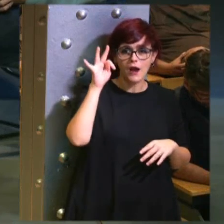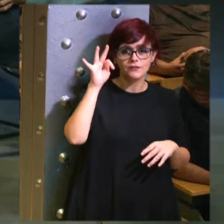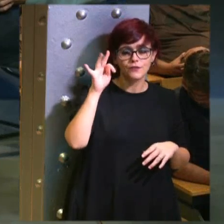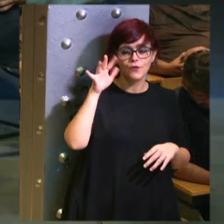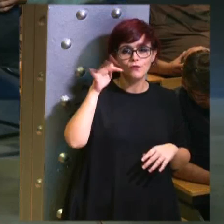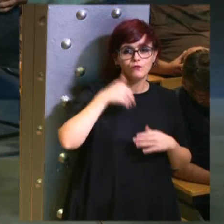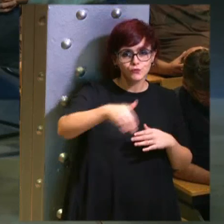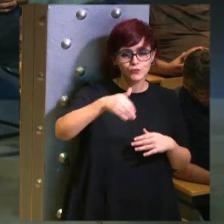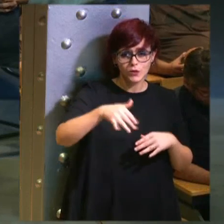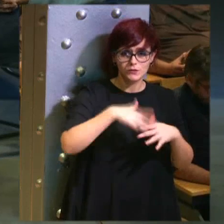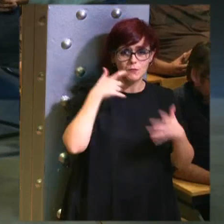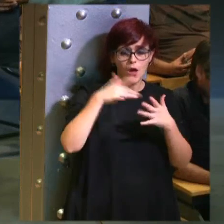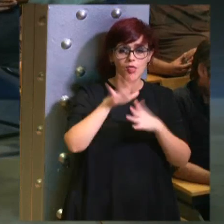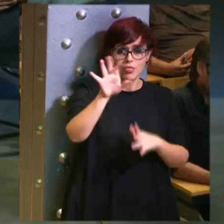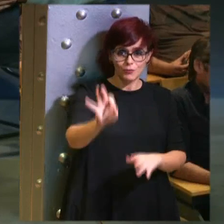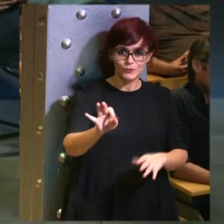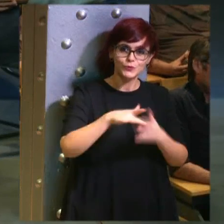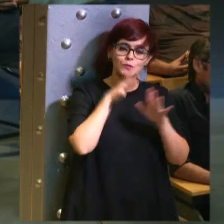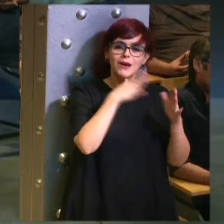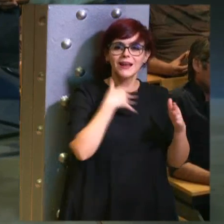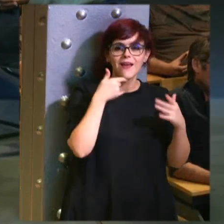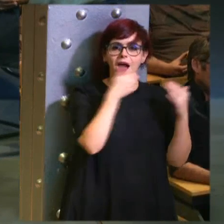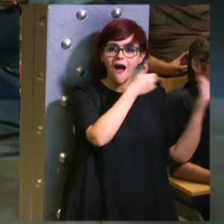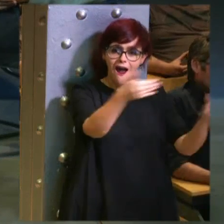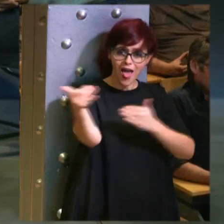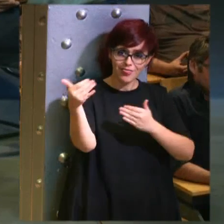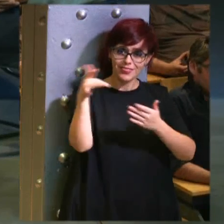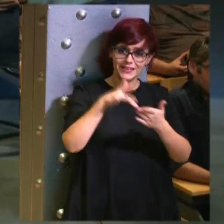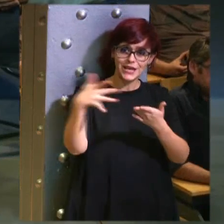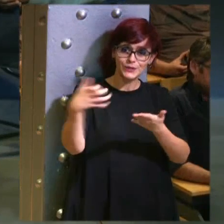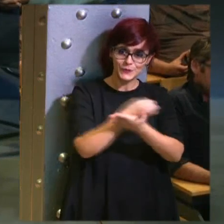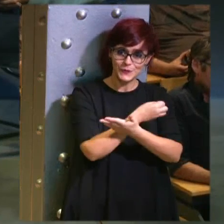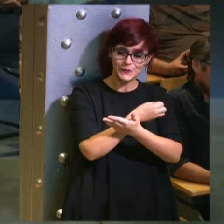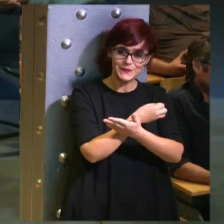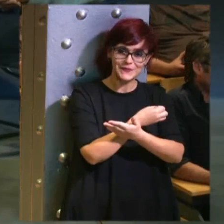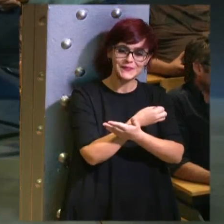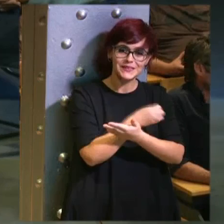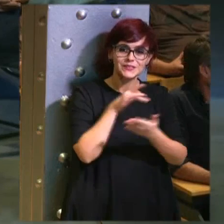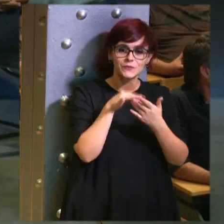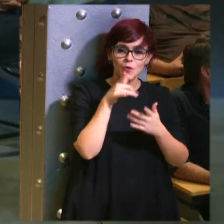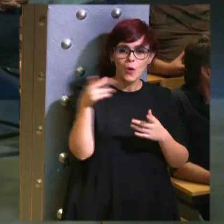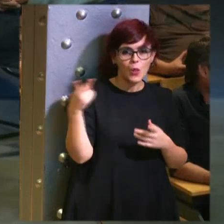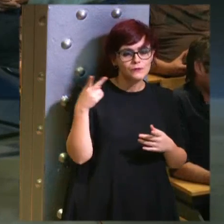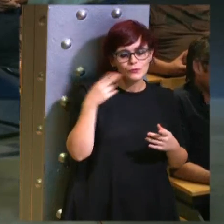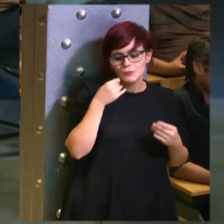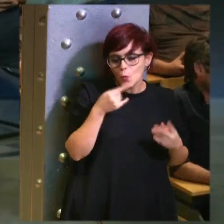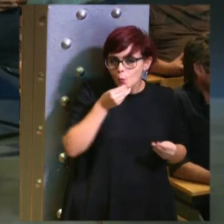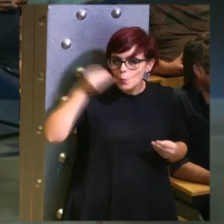de 5 minutos, y quería daros las gracias, pues por habéis estado brillantes. Yo